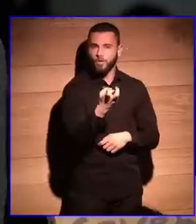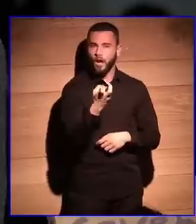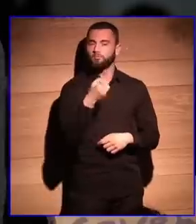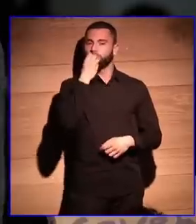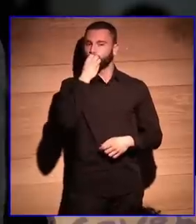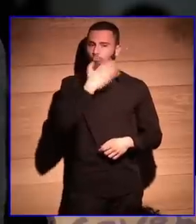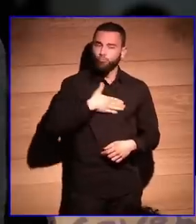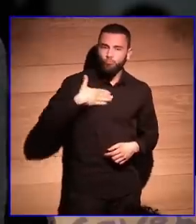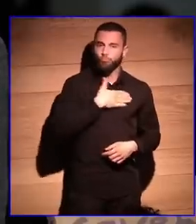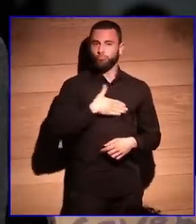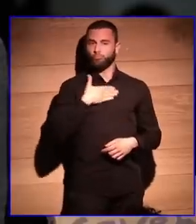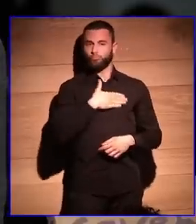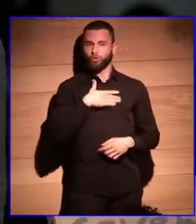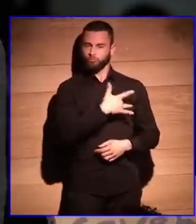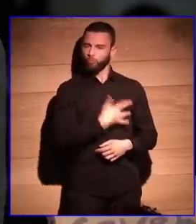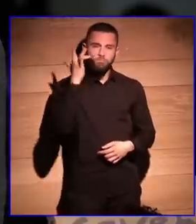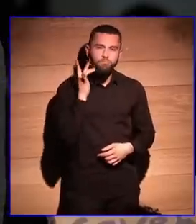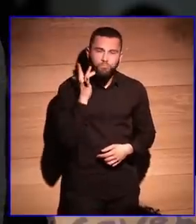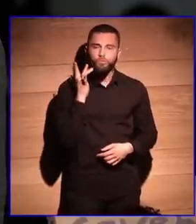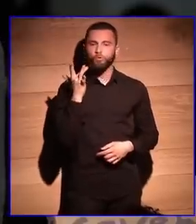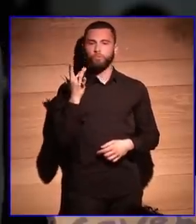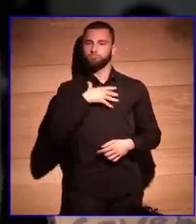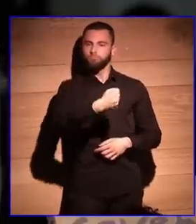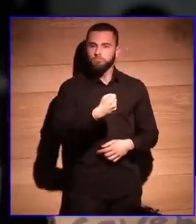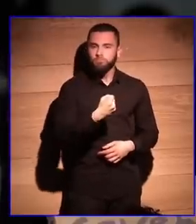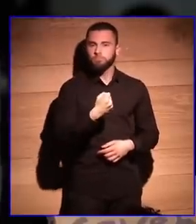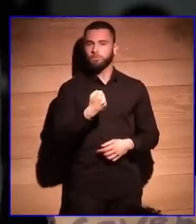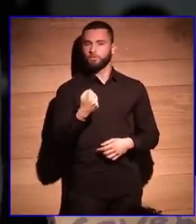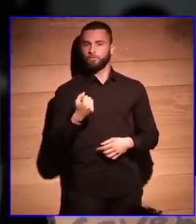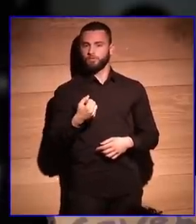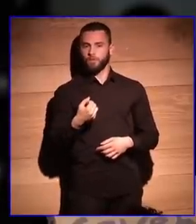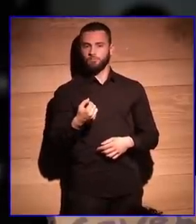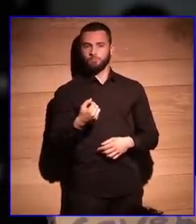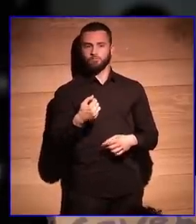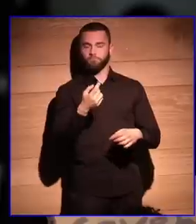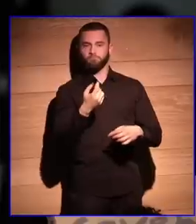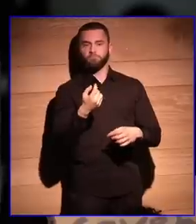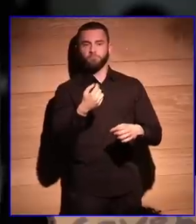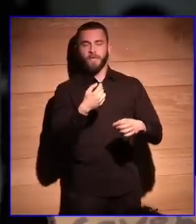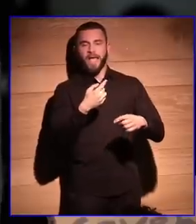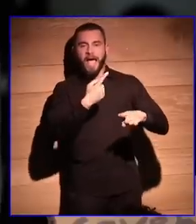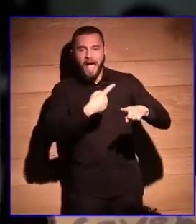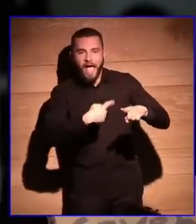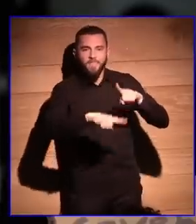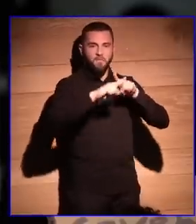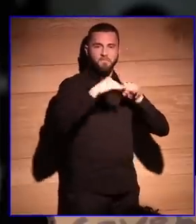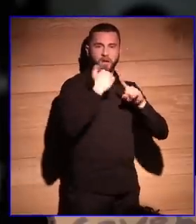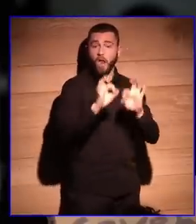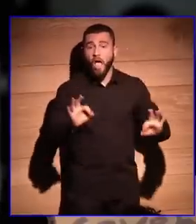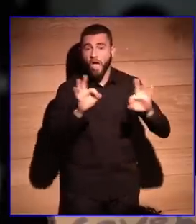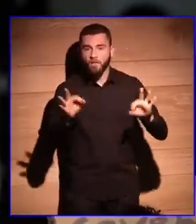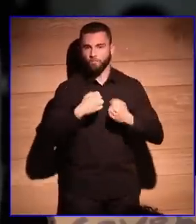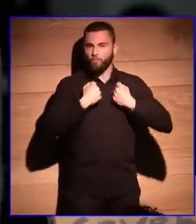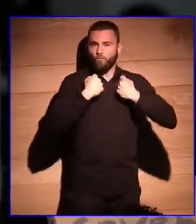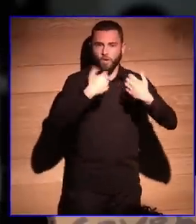noble, es puro de corazón, es valeroso. Altruista. Es altruista, es fuerte incluso en lo físico.